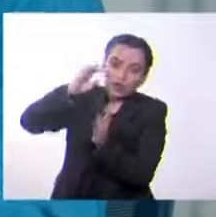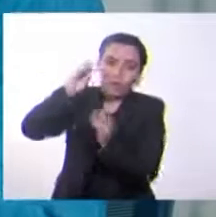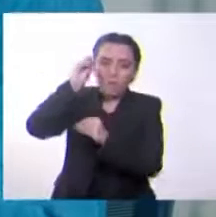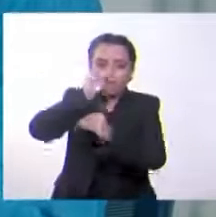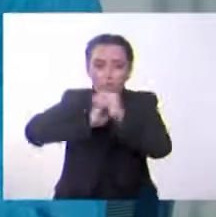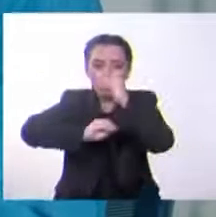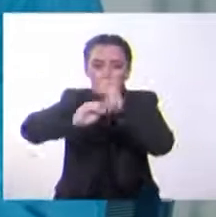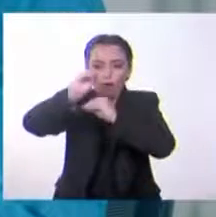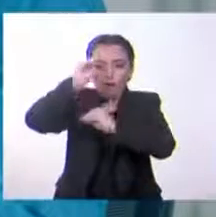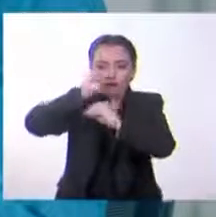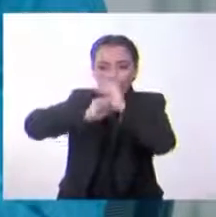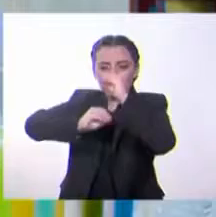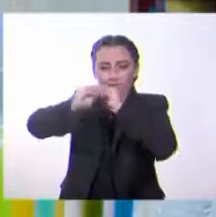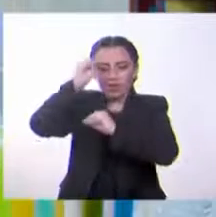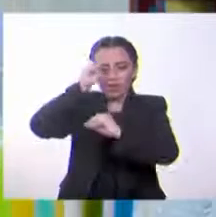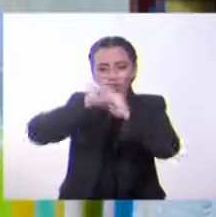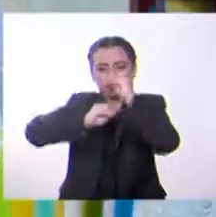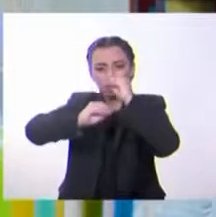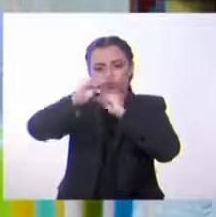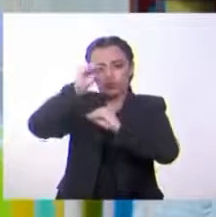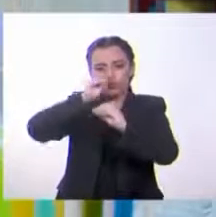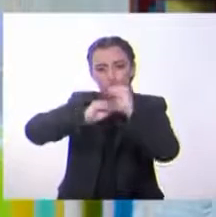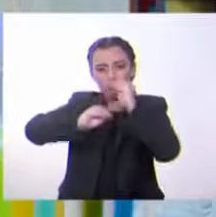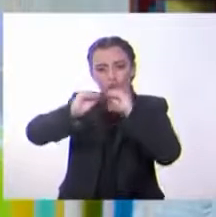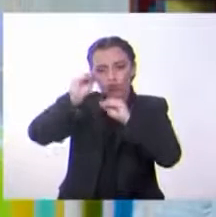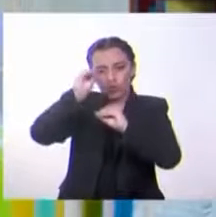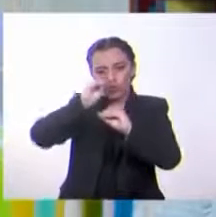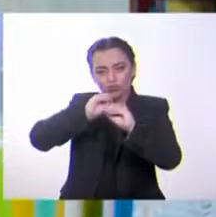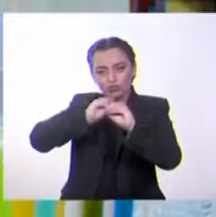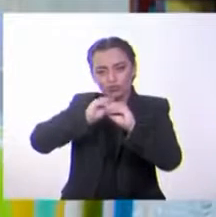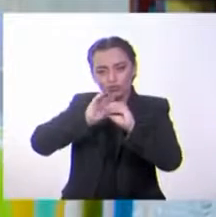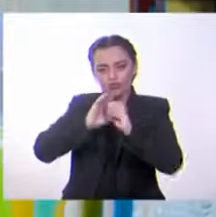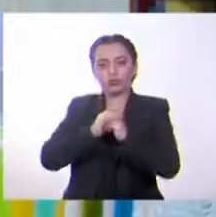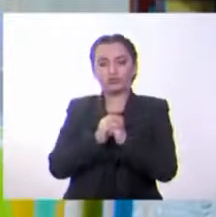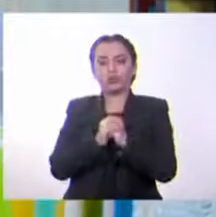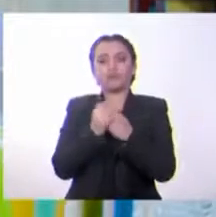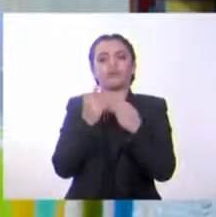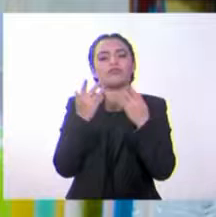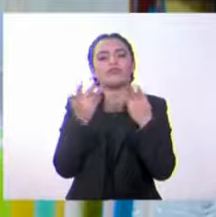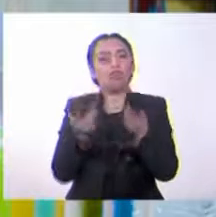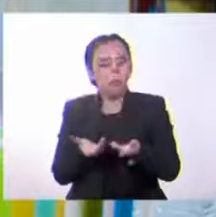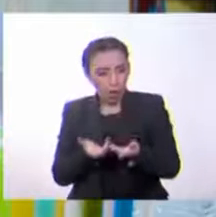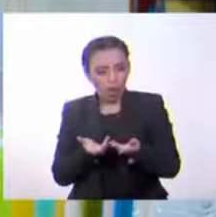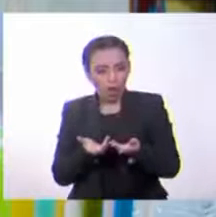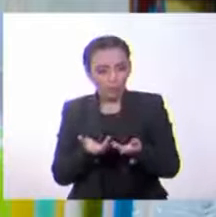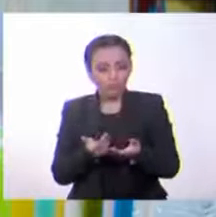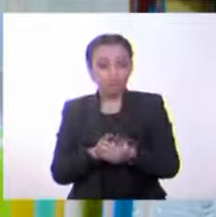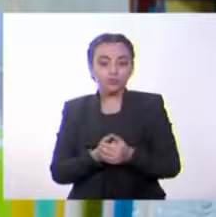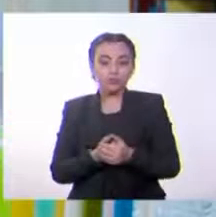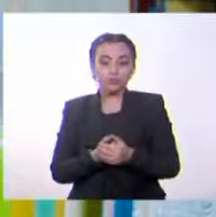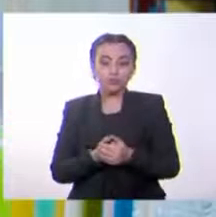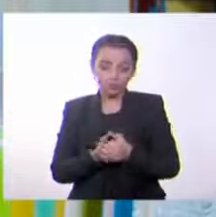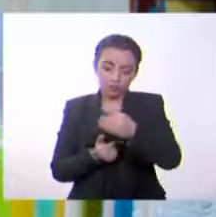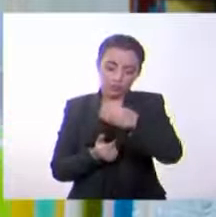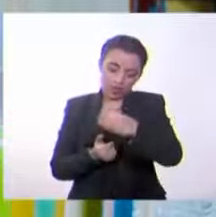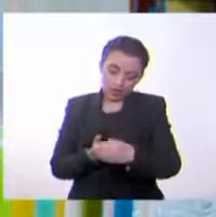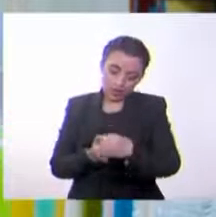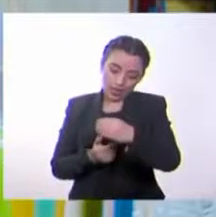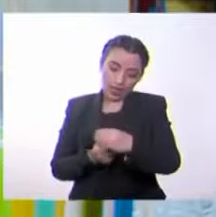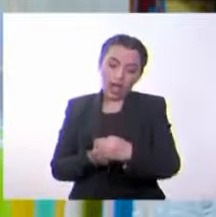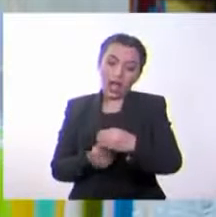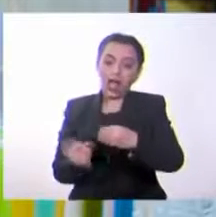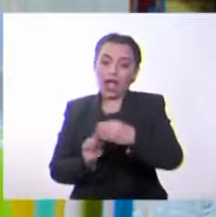movimiento, un flujo. Ahora, en este caso fue porque tenía el agua caliente abajo y el agua fría